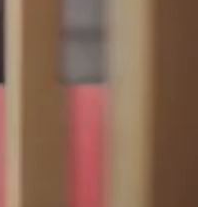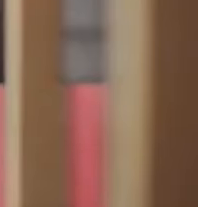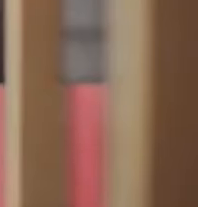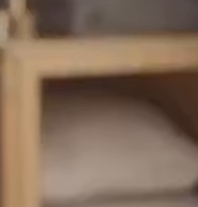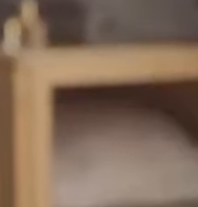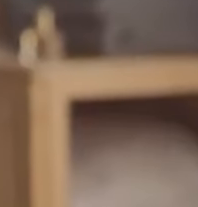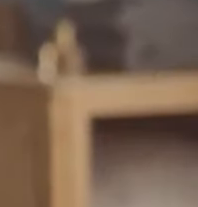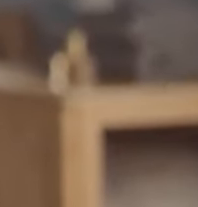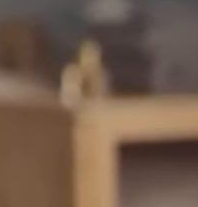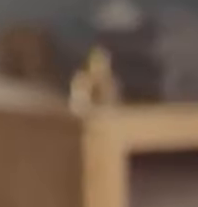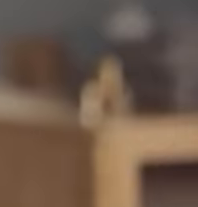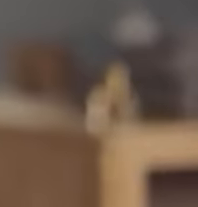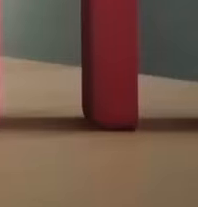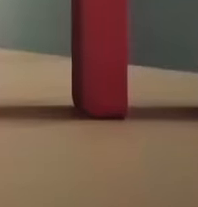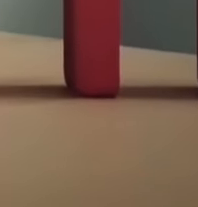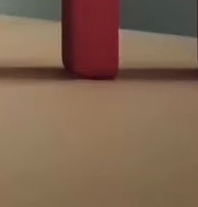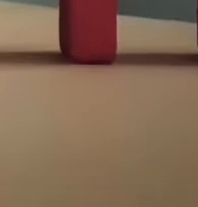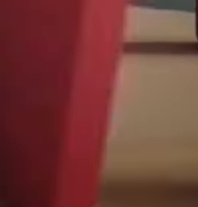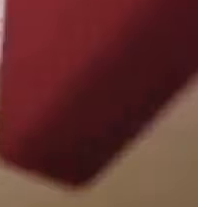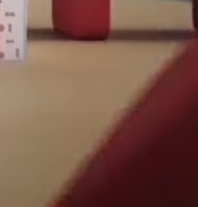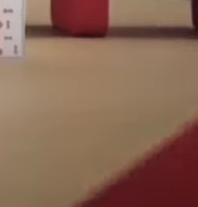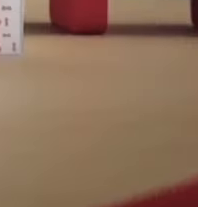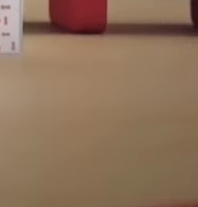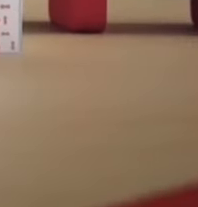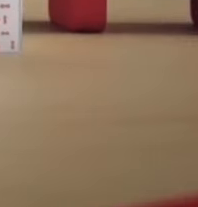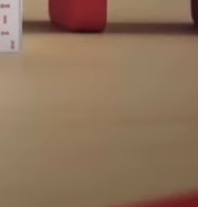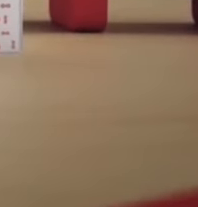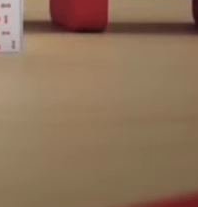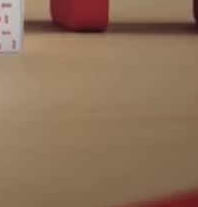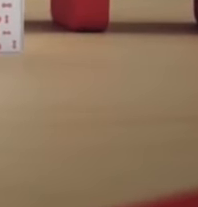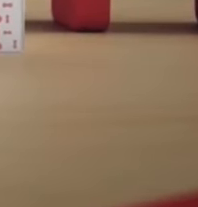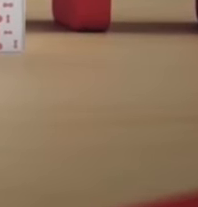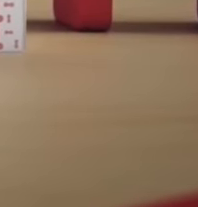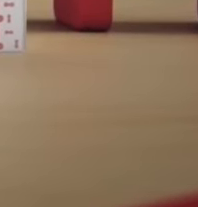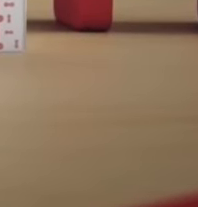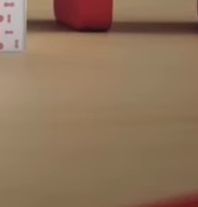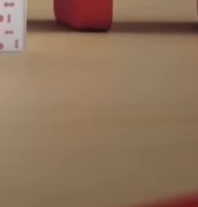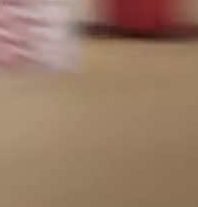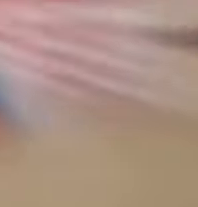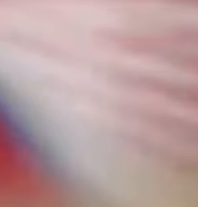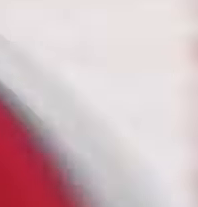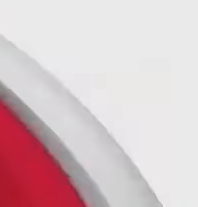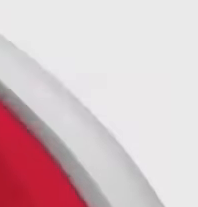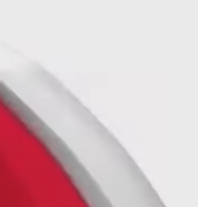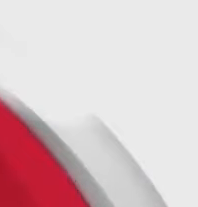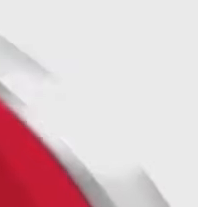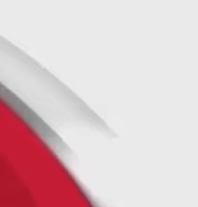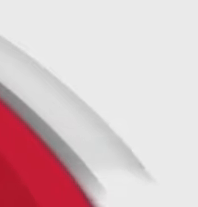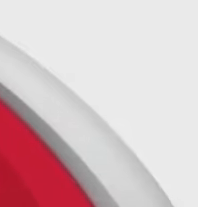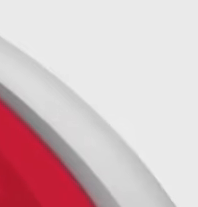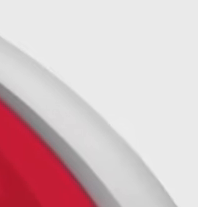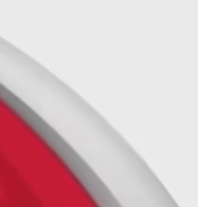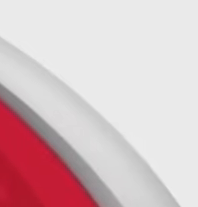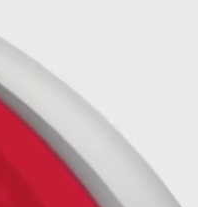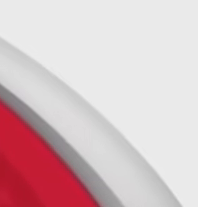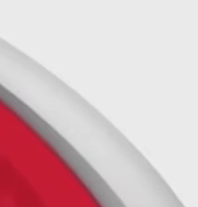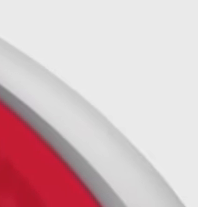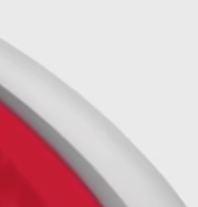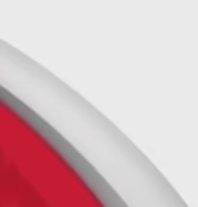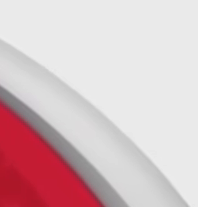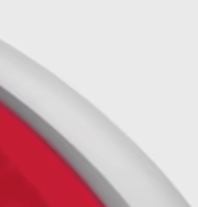cepillado? 4 veces más efectiva removiendo la placa la principal